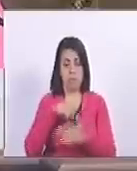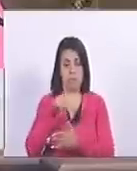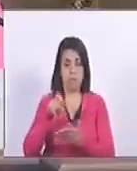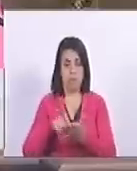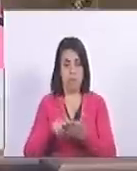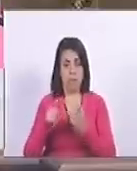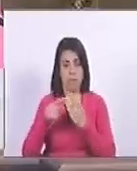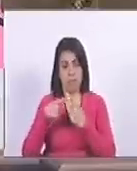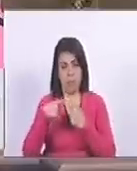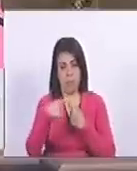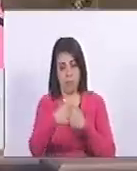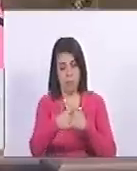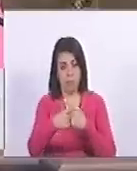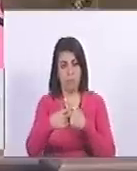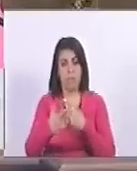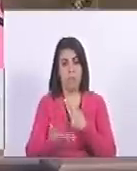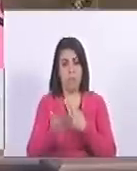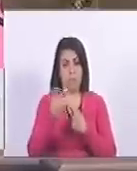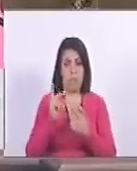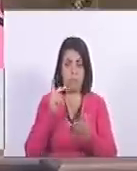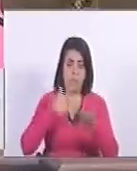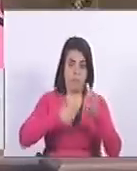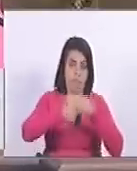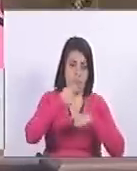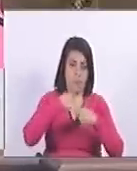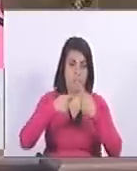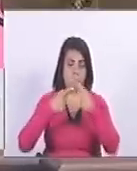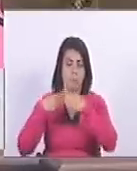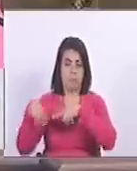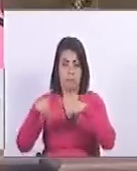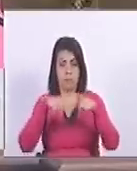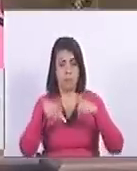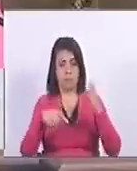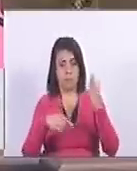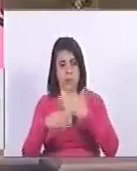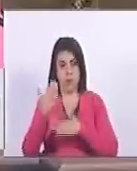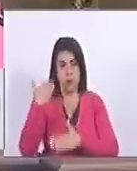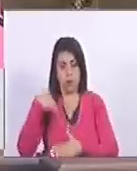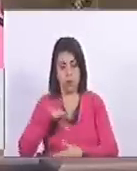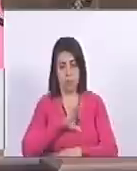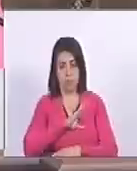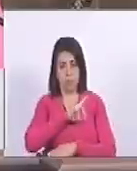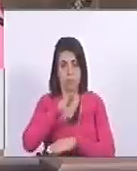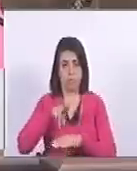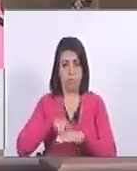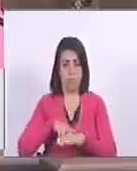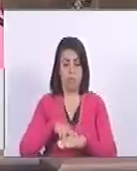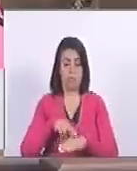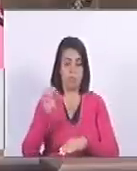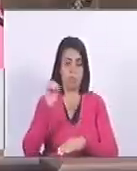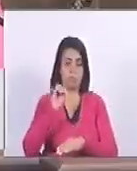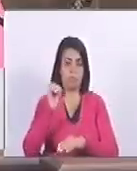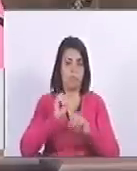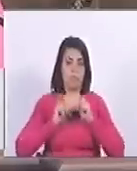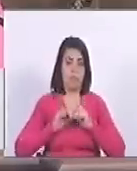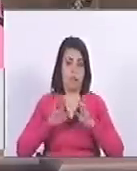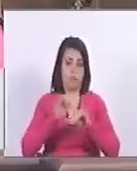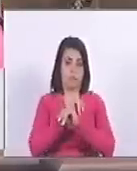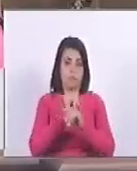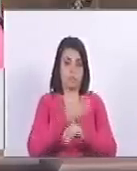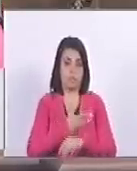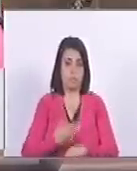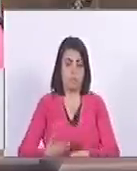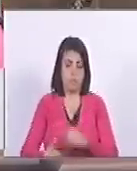o indirecta la importación, exportación o tránsito de bienes nacionales o extranjeros. Esta